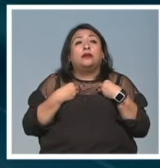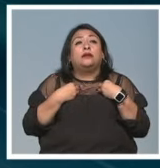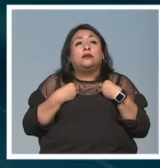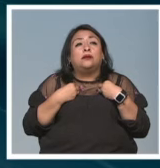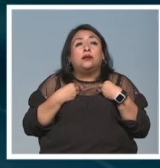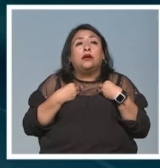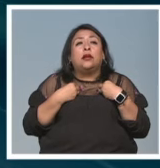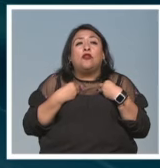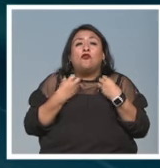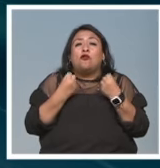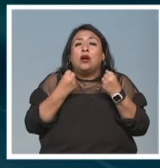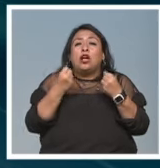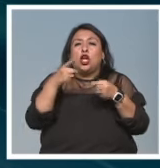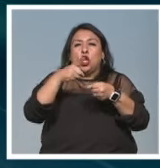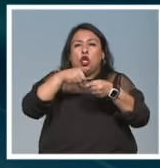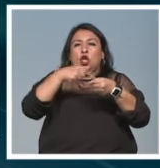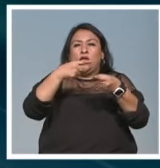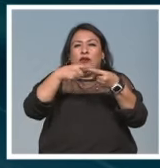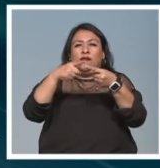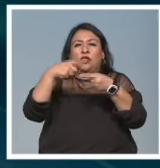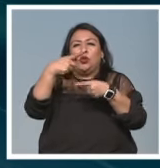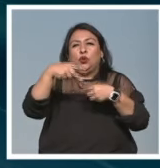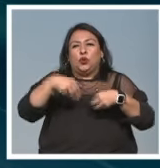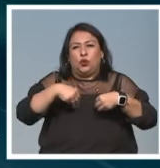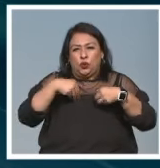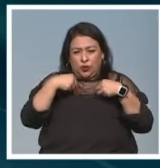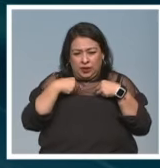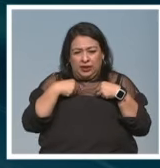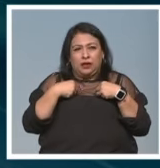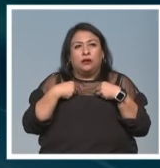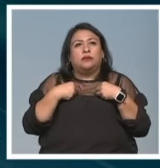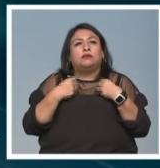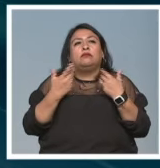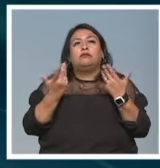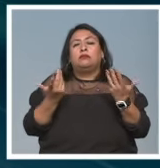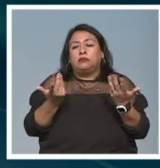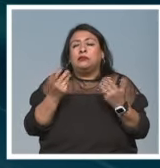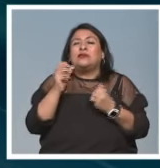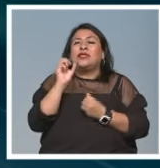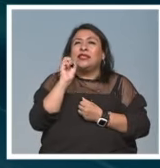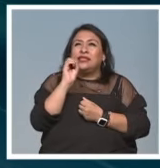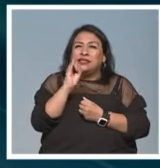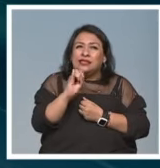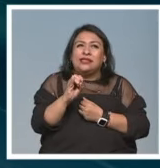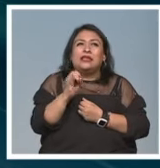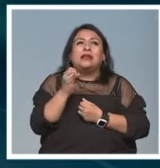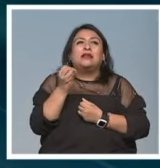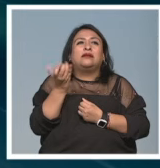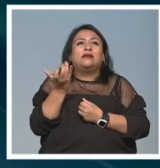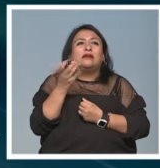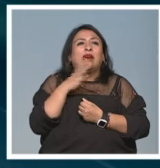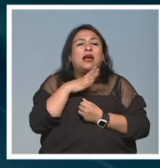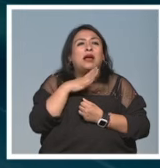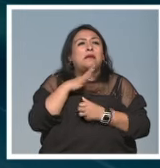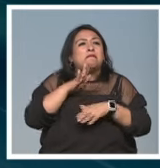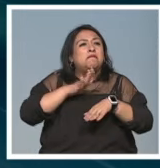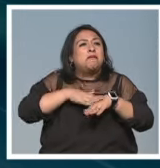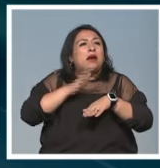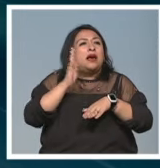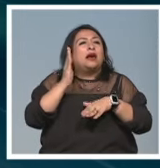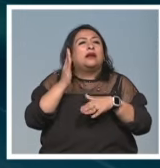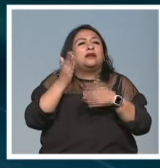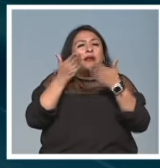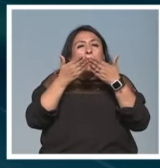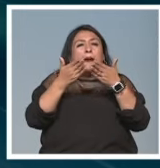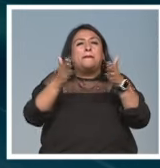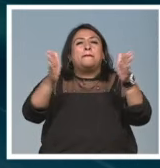con toda intensidad los colores de tu propia vida. Si bien, mientras más